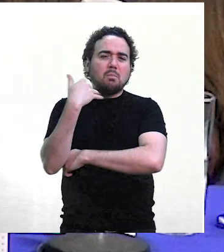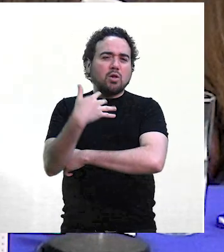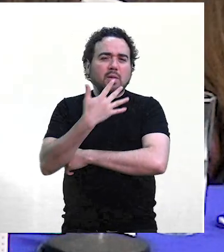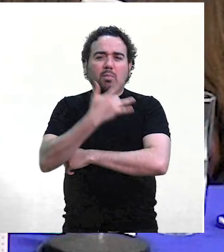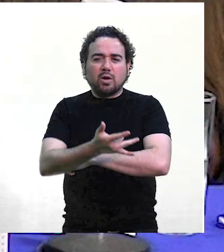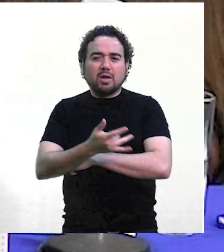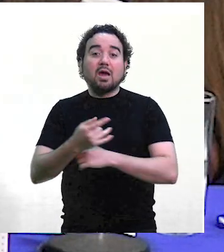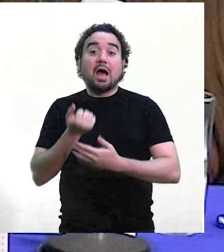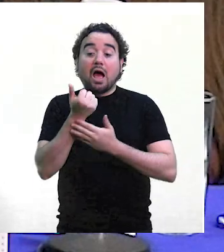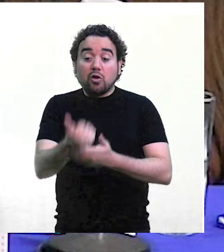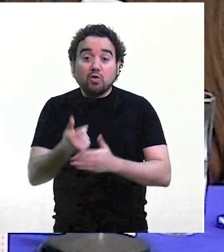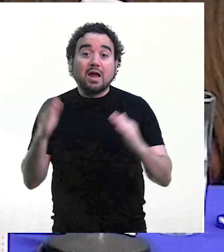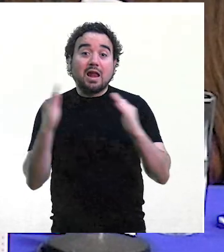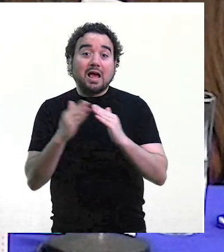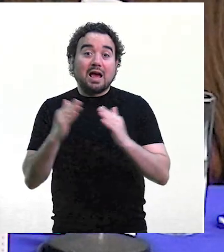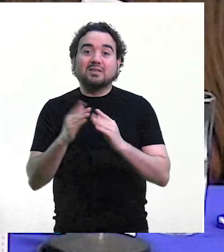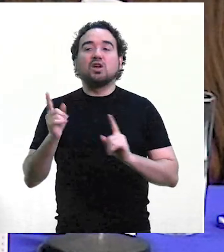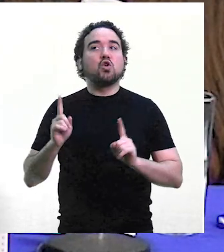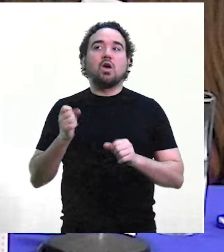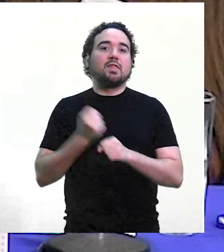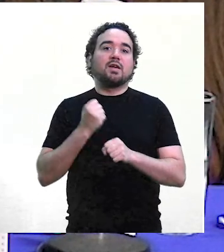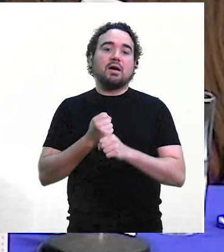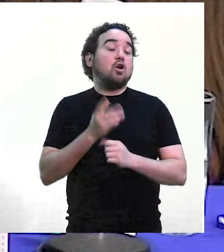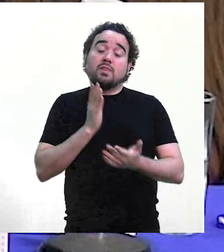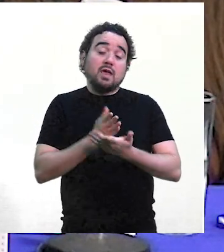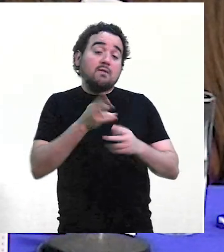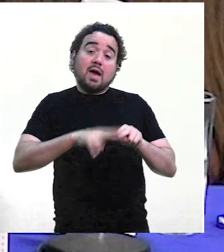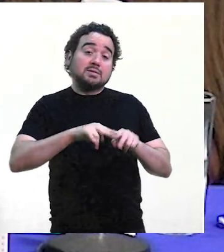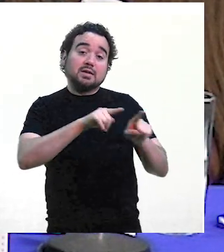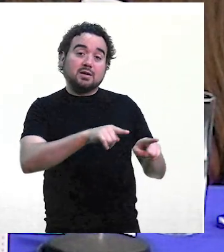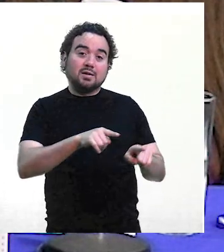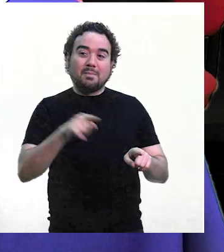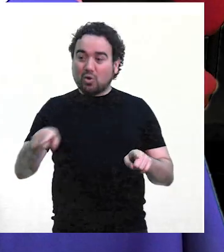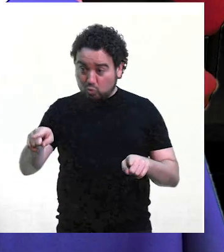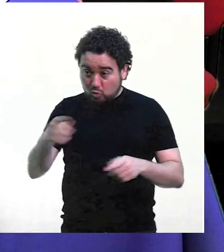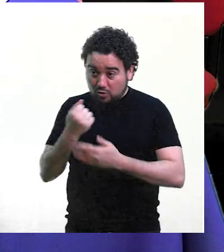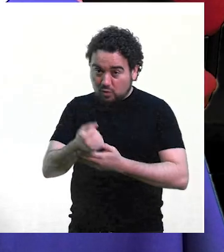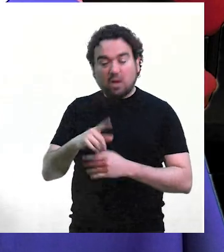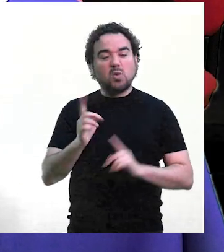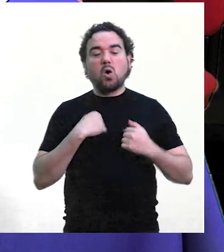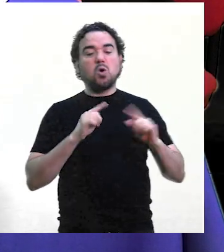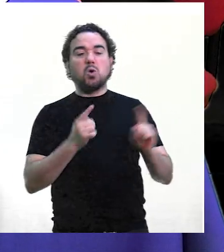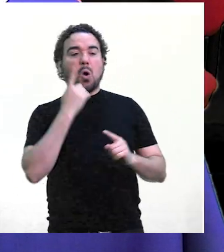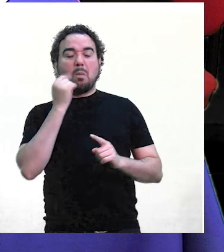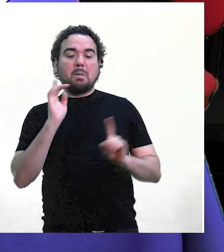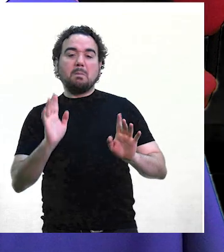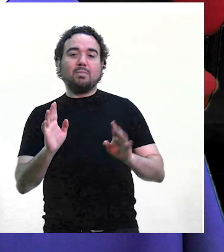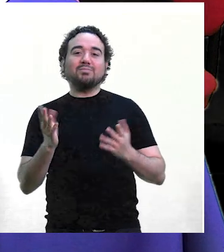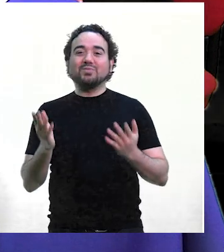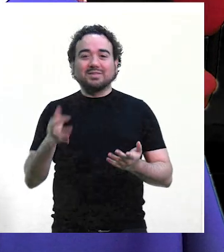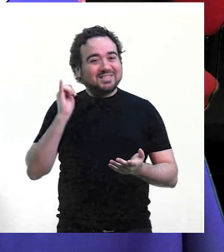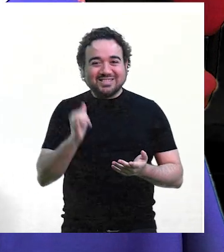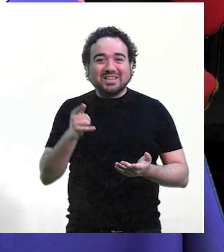se cuestionaban qué era lo importante. Ellos decían que ayudar en la casa no era un trabajo, que era lo que teníamos que hacer. Sin embargo, ellos no ayudaban a